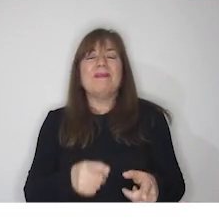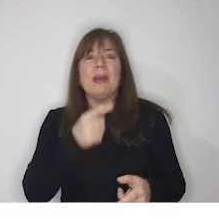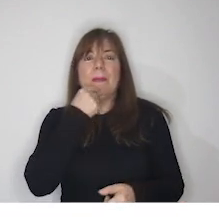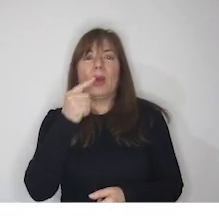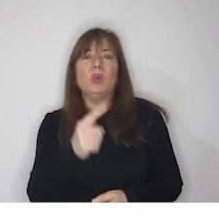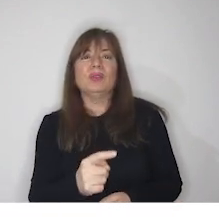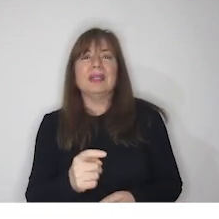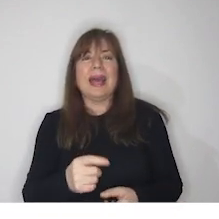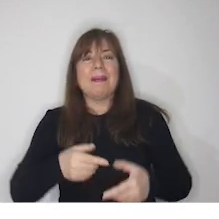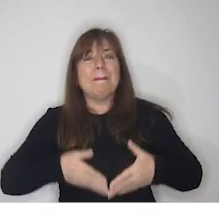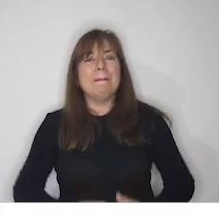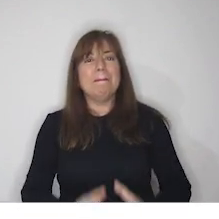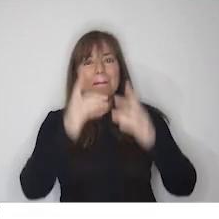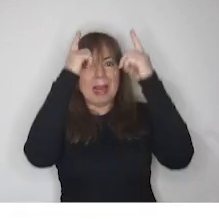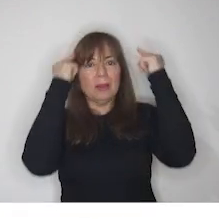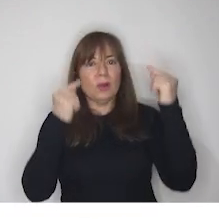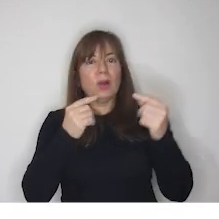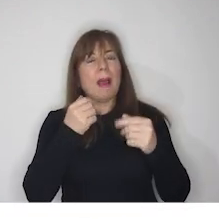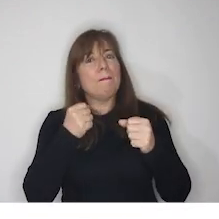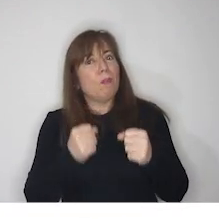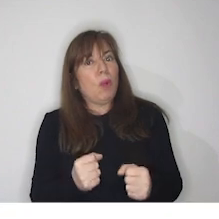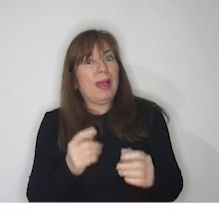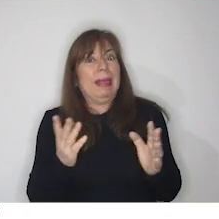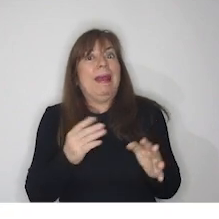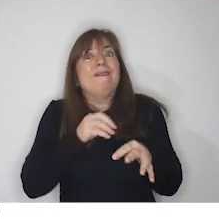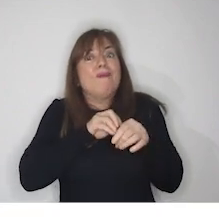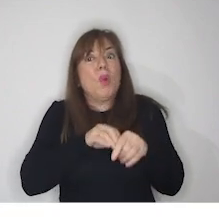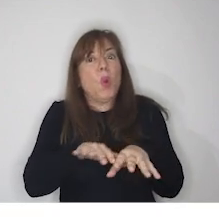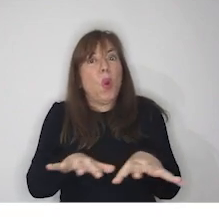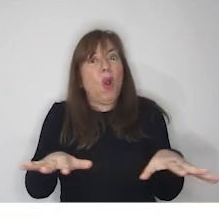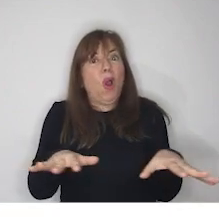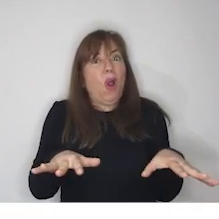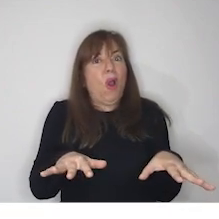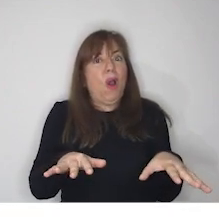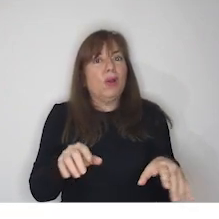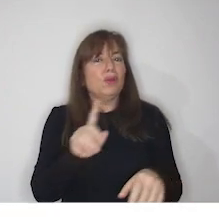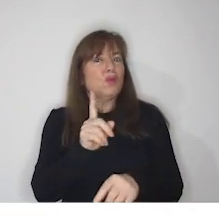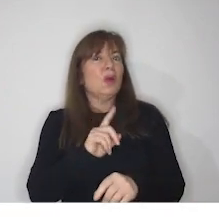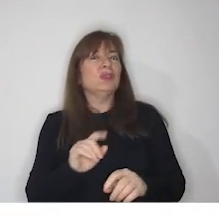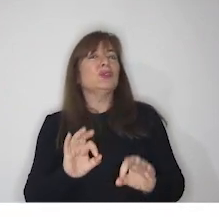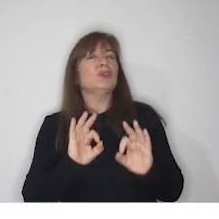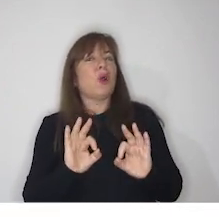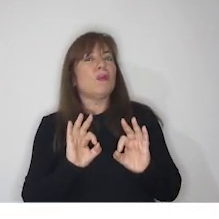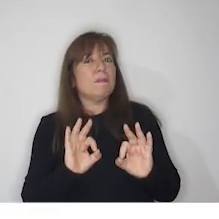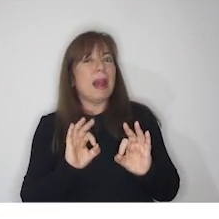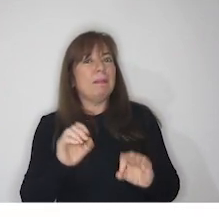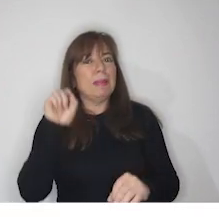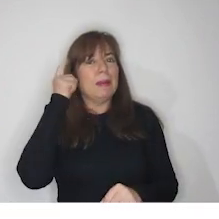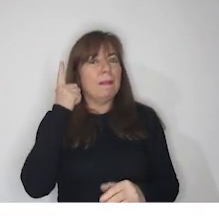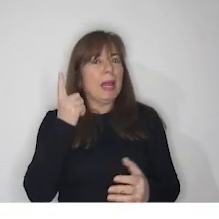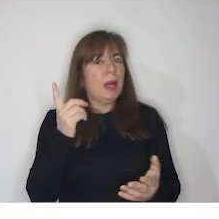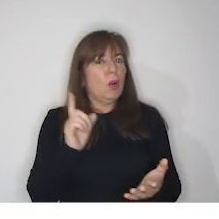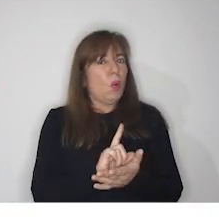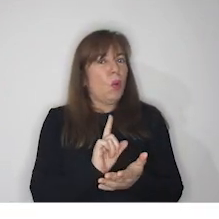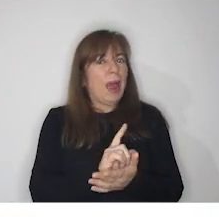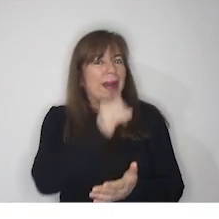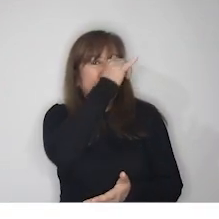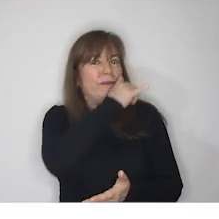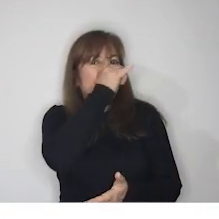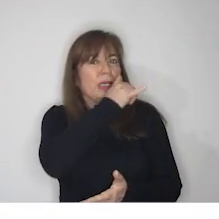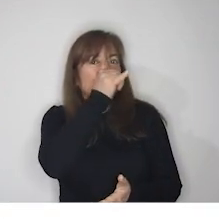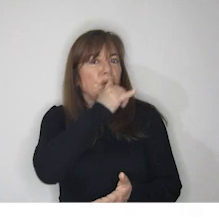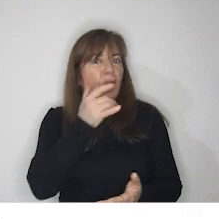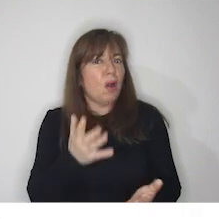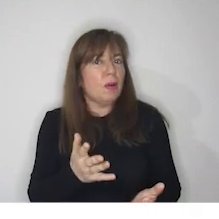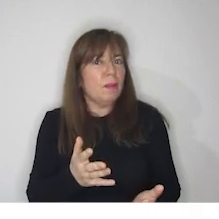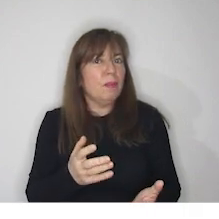actividad sexual, entre otros, debes consultar con tu matrona ya que puedes estar frente a un flujo genital anormal y que puede presentarse